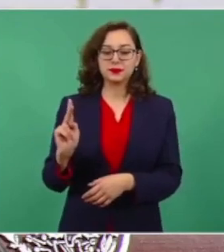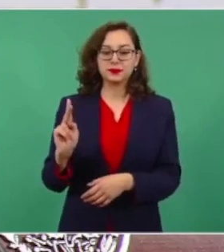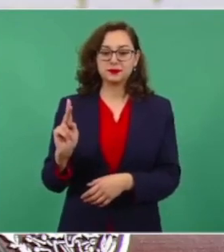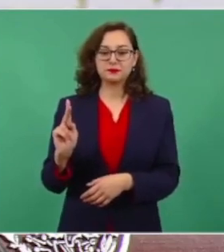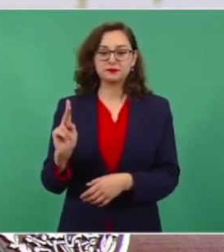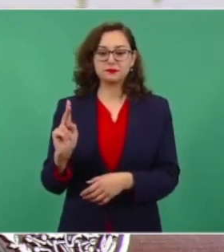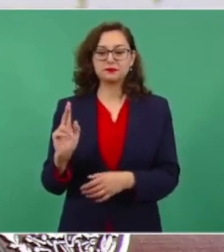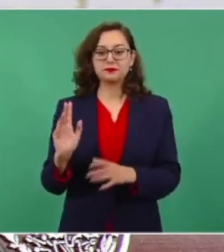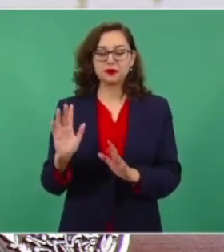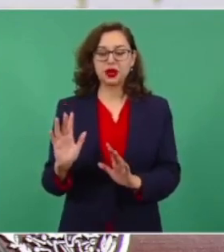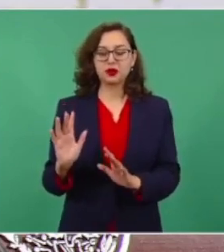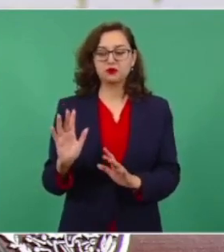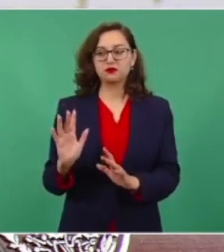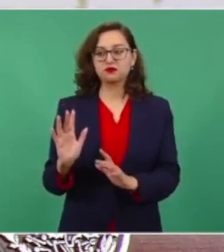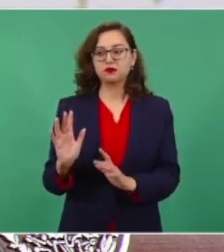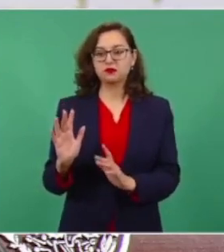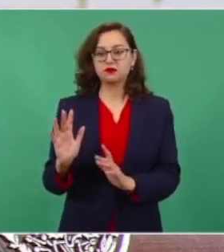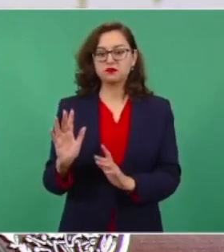3 juegos